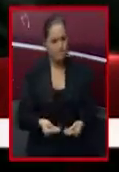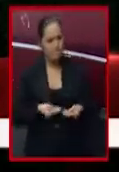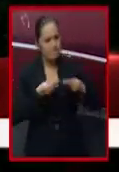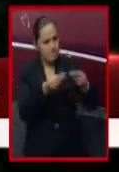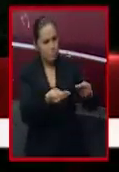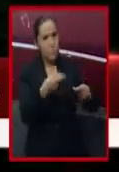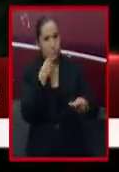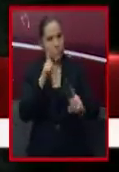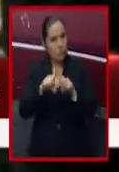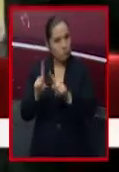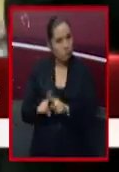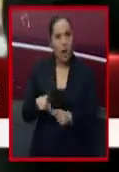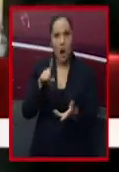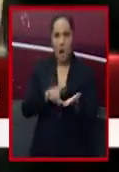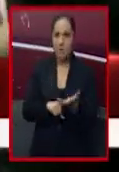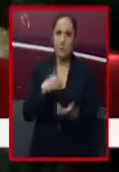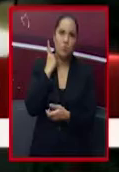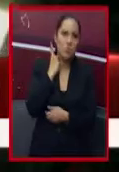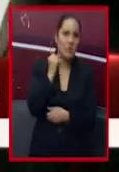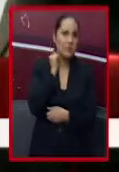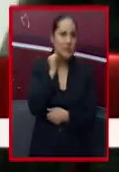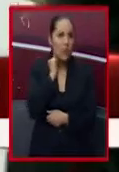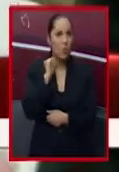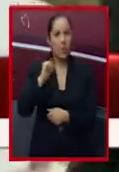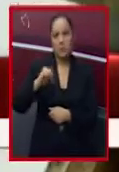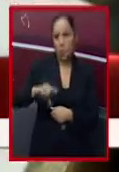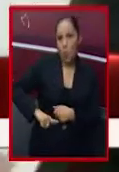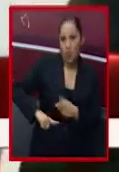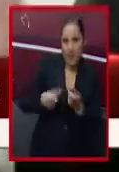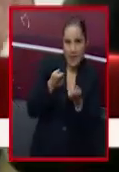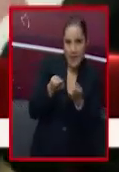federales, gobernadores, académicos y empresarios.